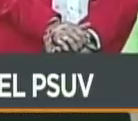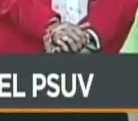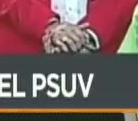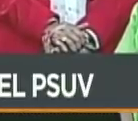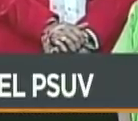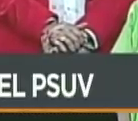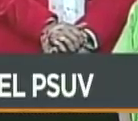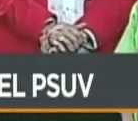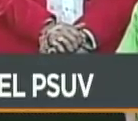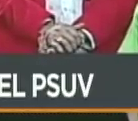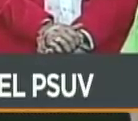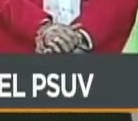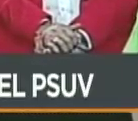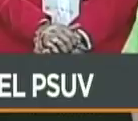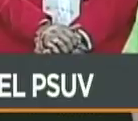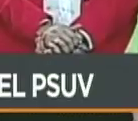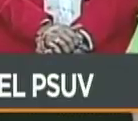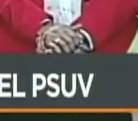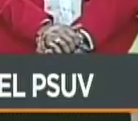creer.